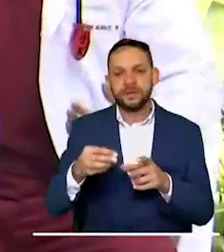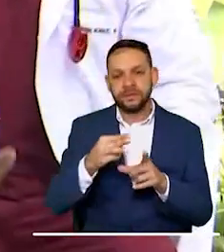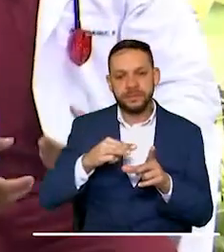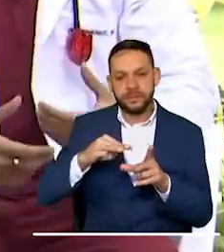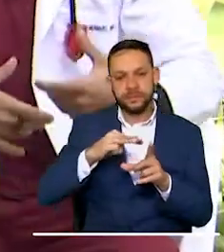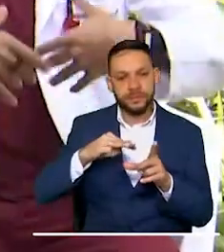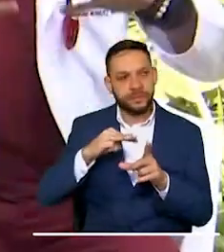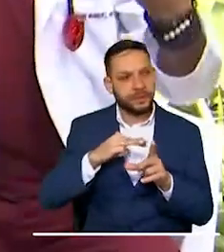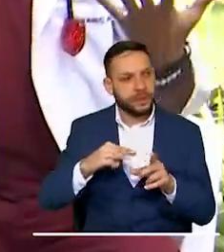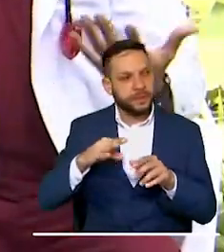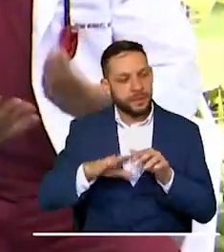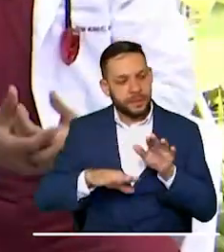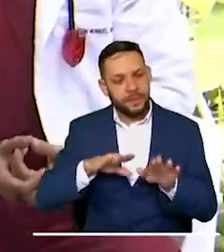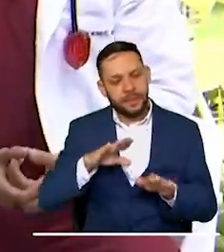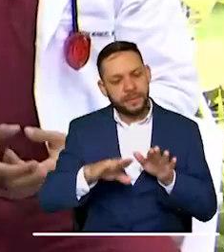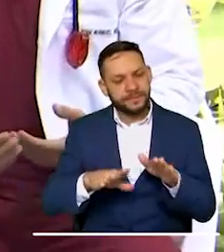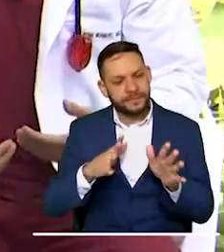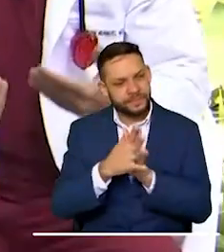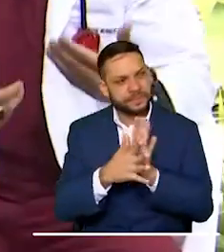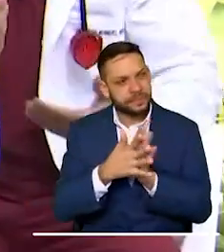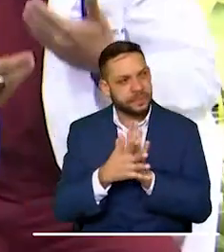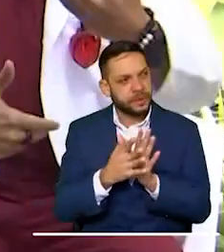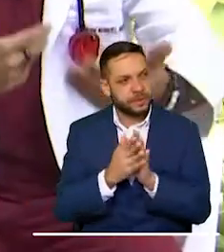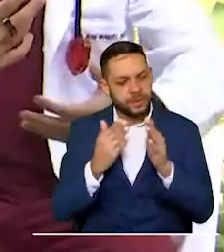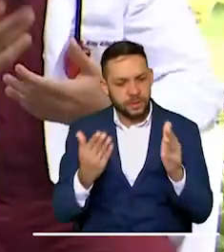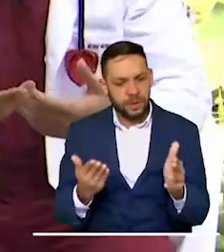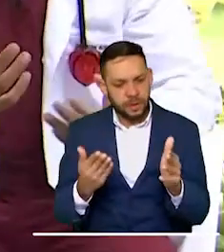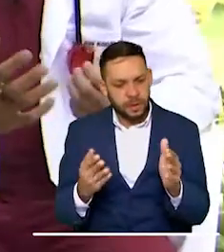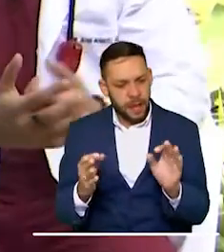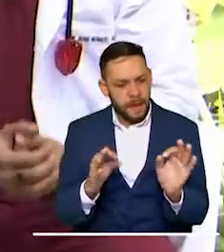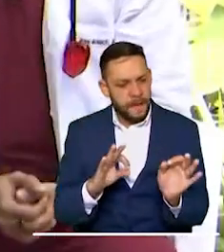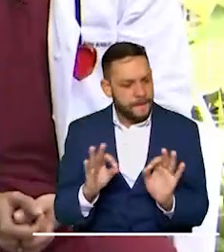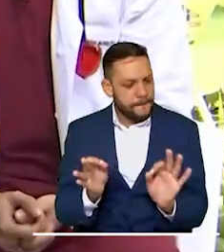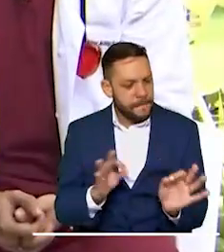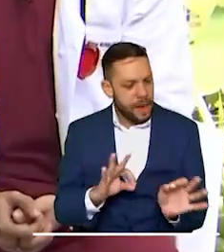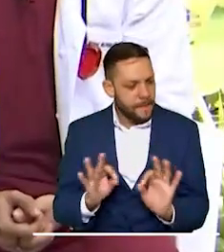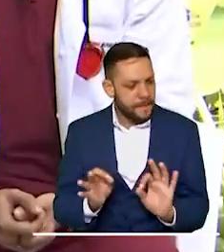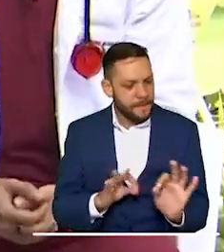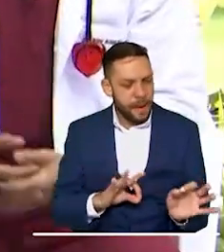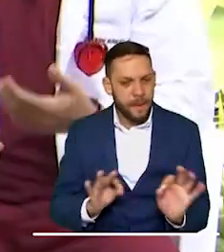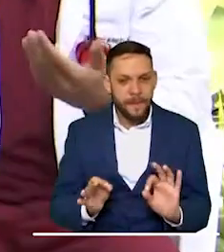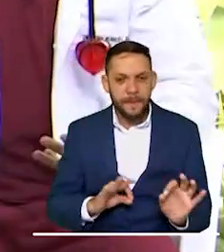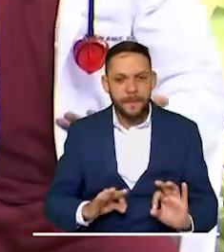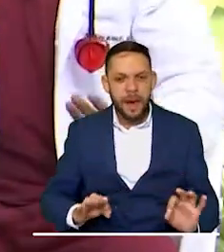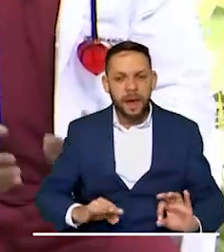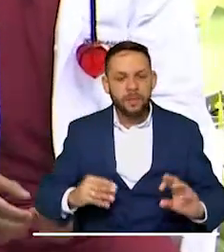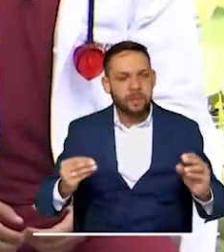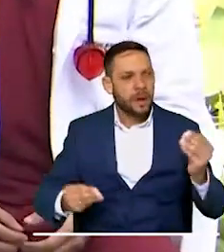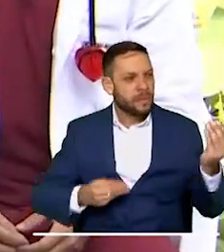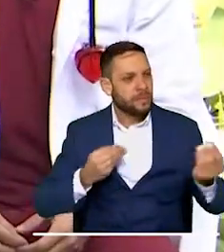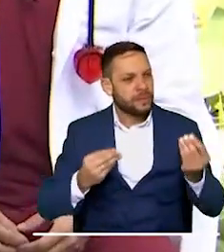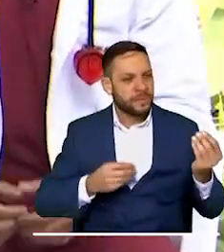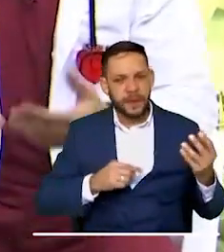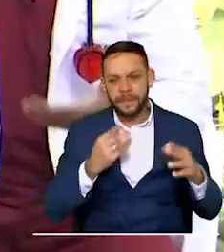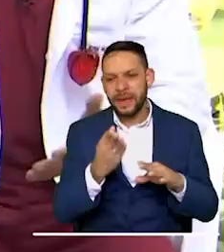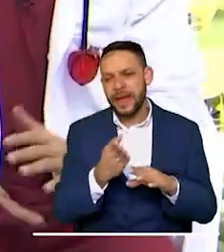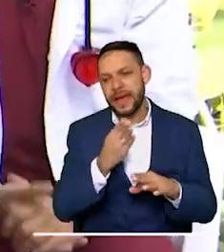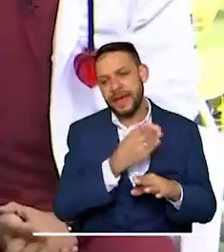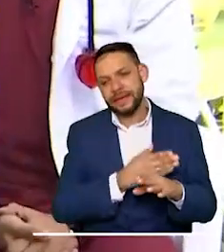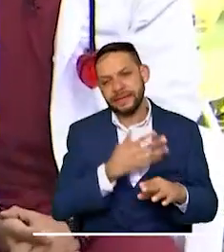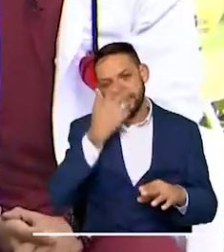llevar a ustedes un poco más esta información de cómo prepararme para tomar estos exámenes y qué protocolo deberíamos seguir.